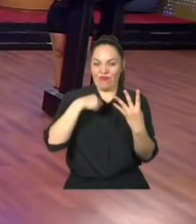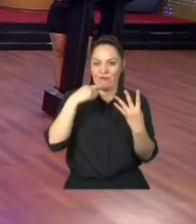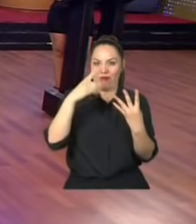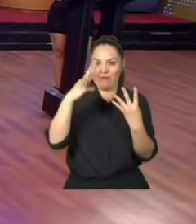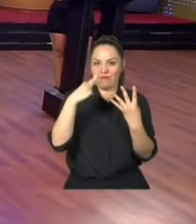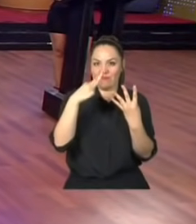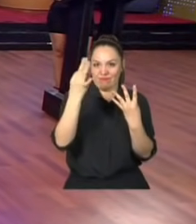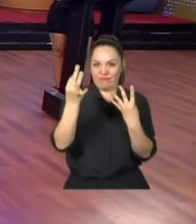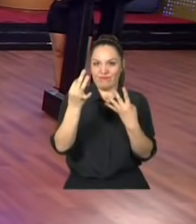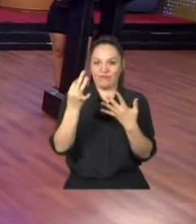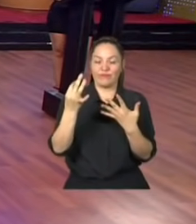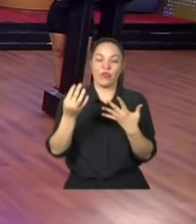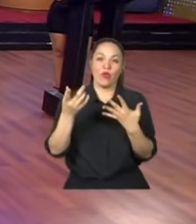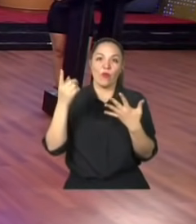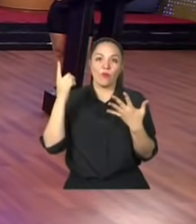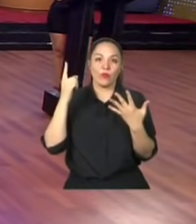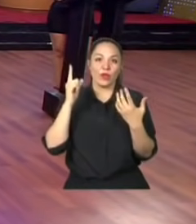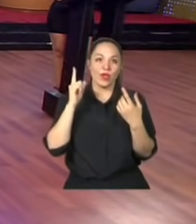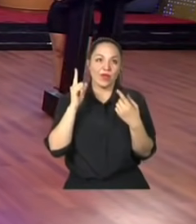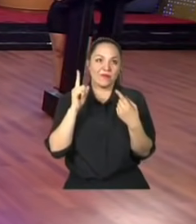Porque, mire